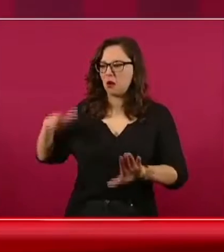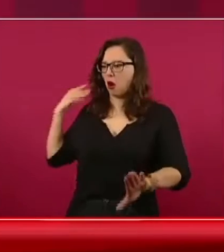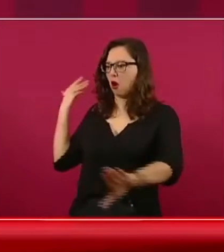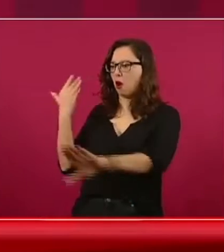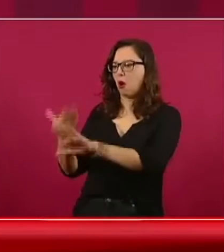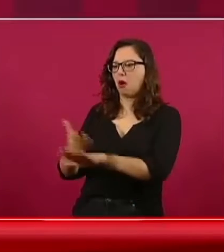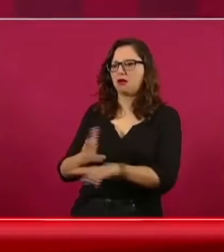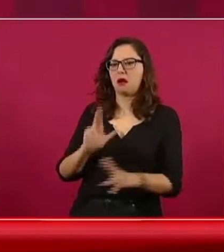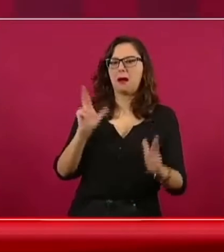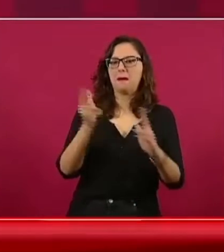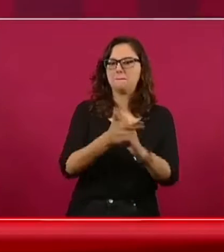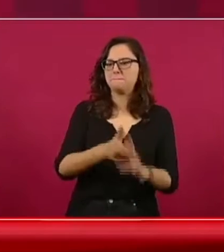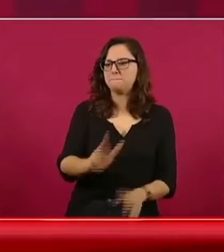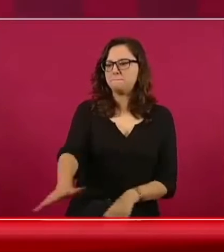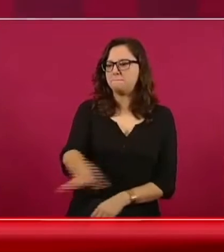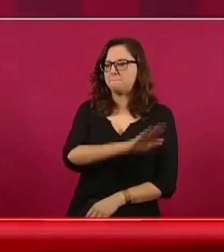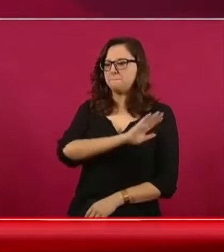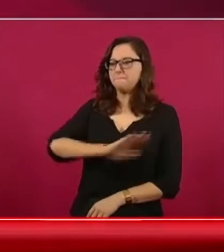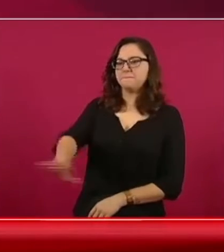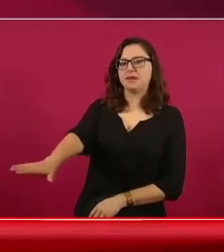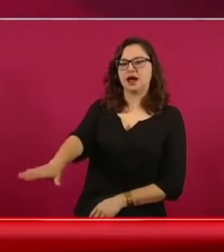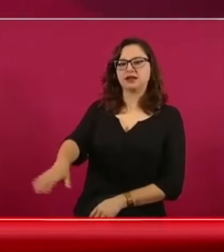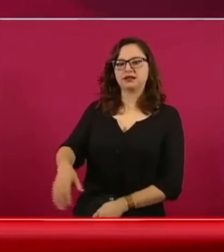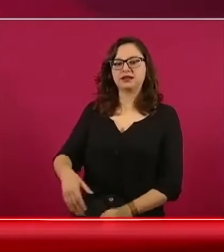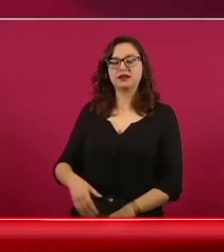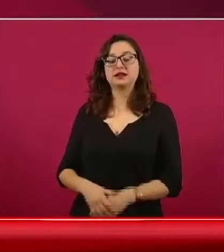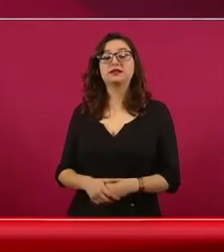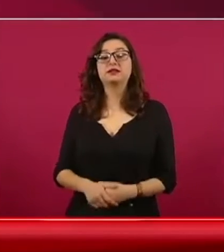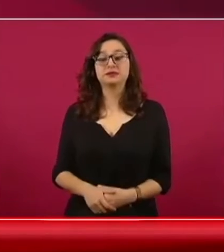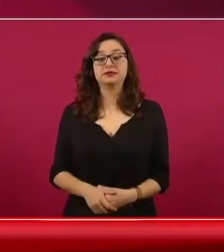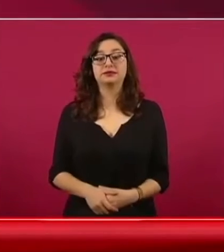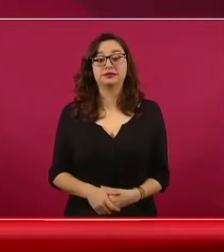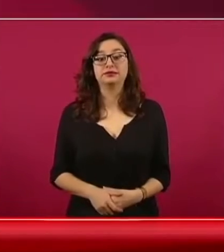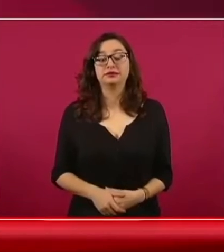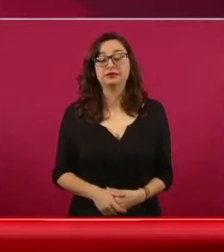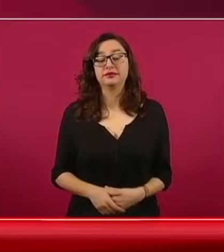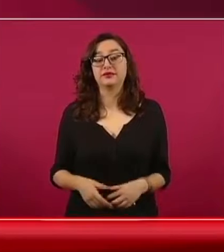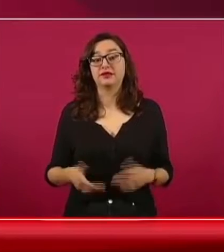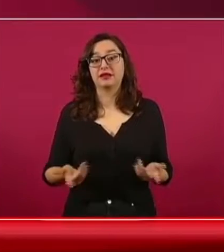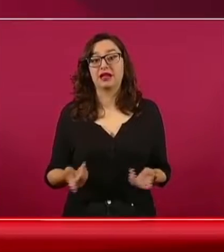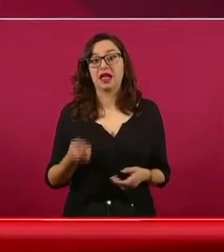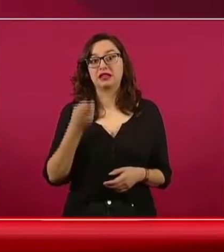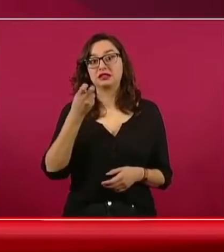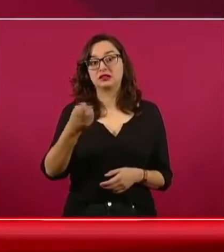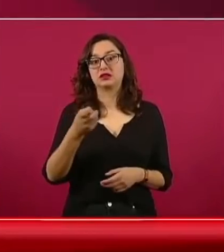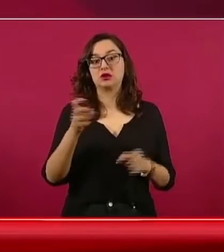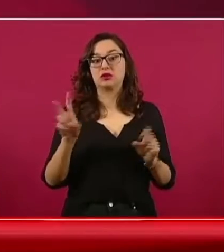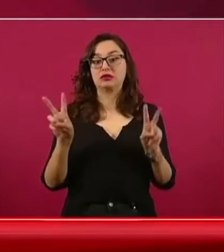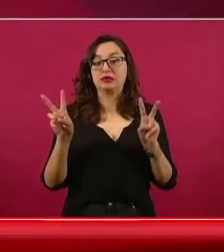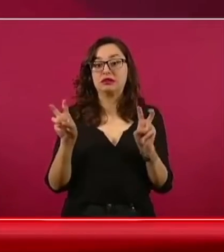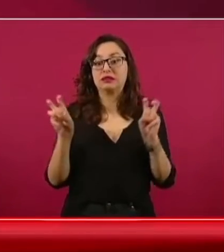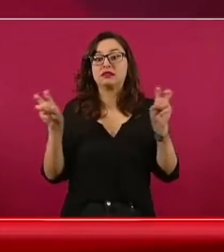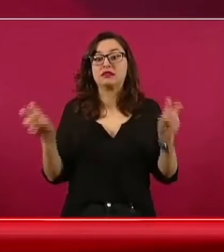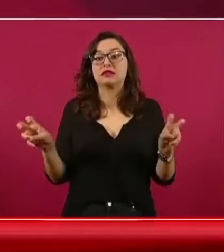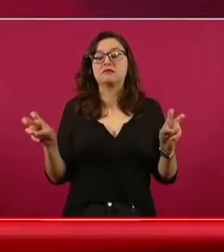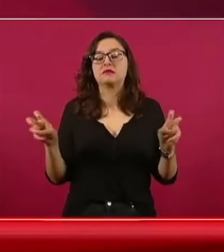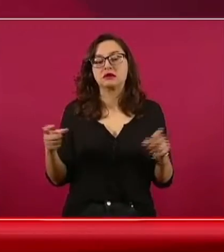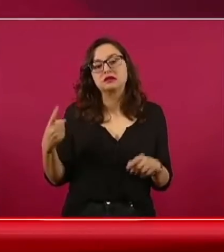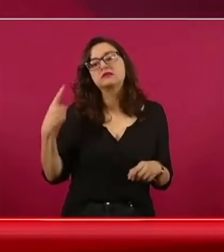de ahí viene la frase aquella del amigo del gabo al informarle